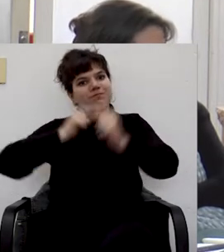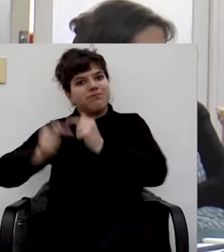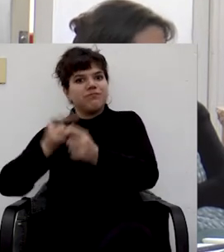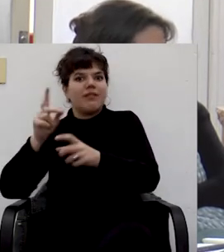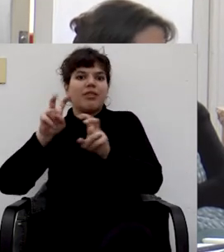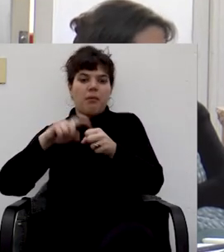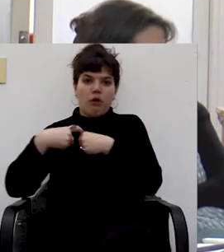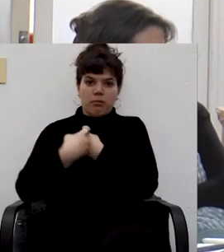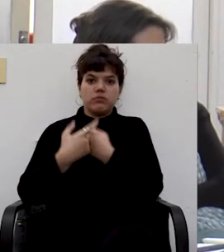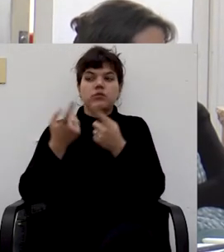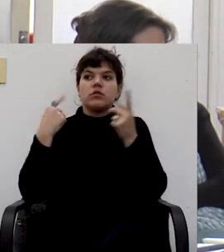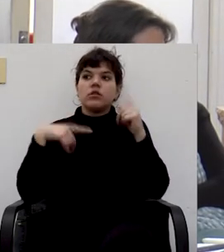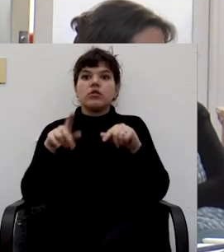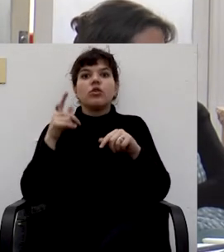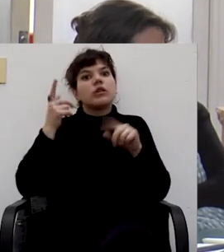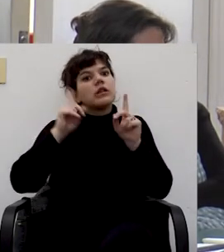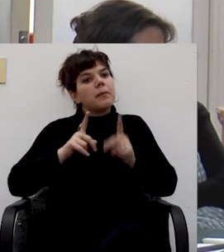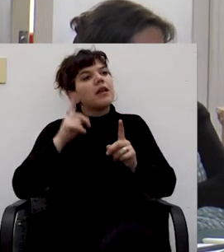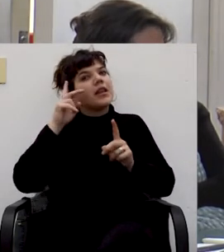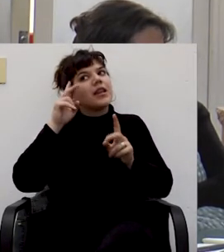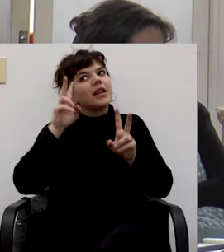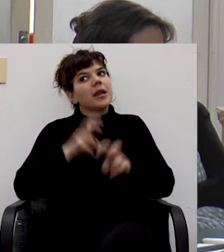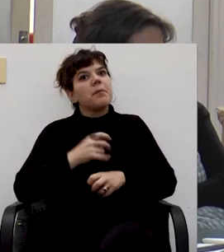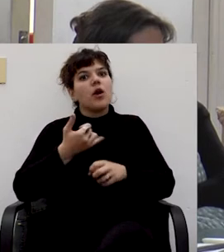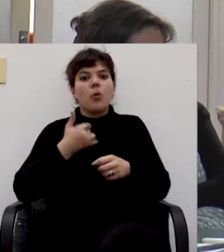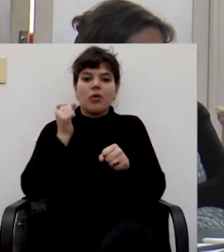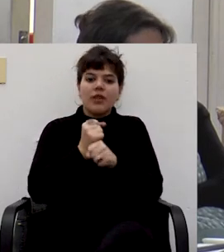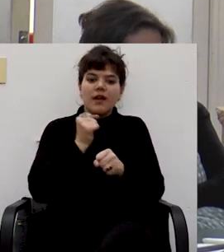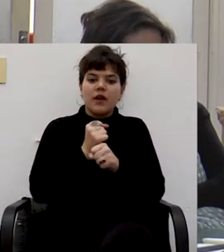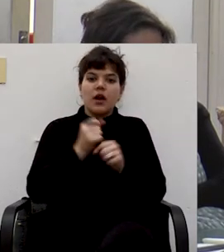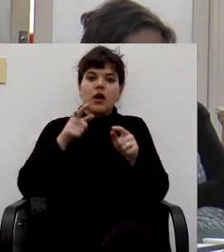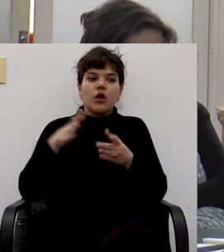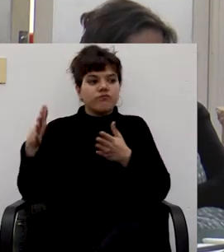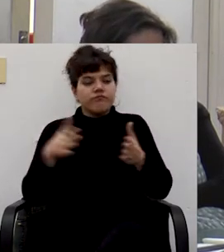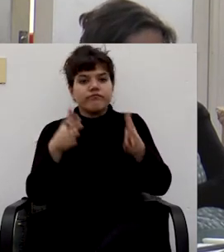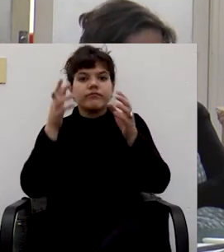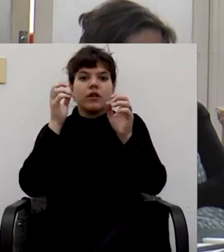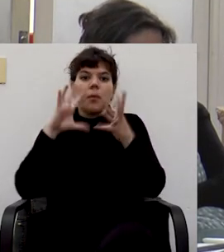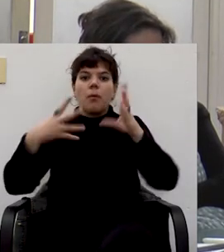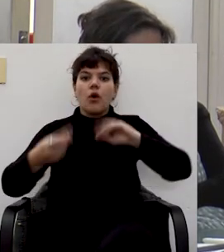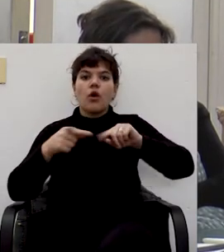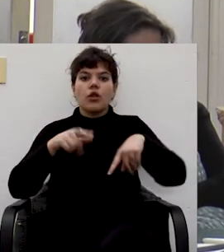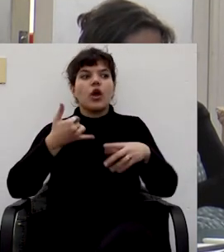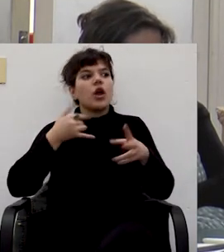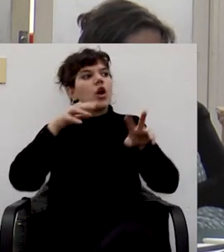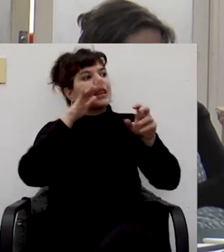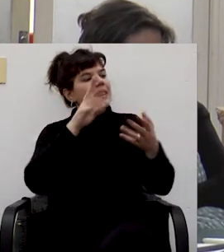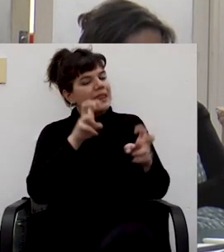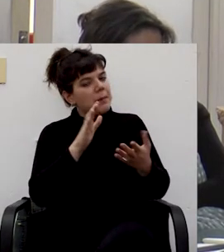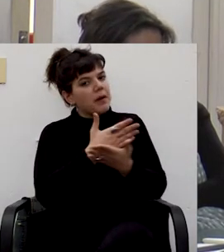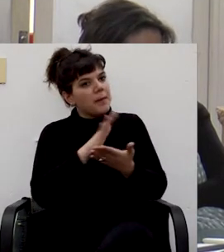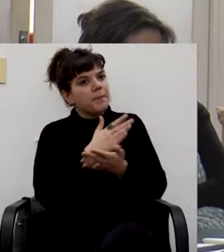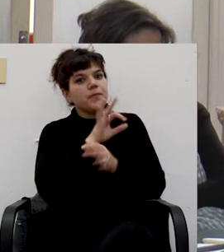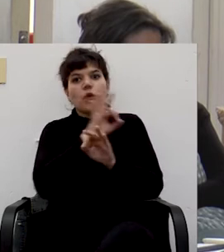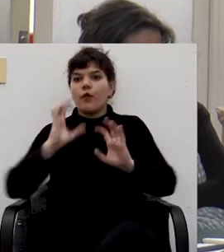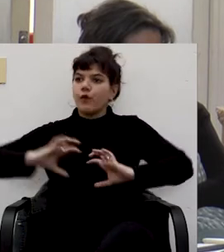¿no? Trabaja sobre otro eje de trabajo del modelo, es la prevención y tratamiento de situaciones de discriminaciones y violencias basadas